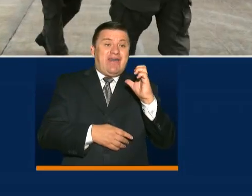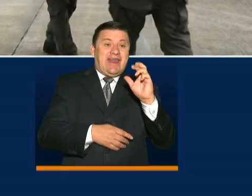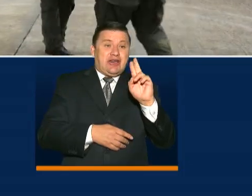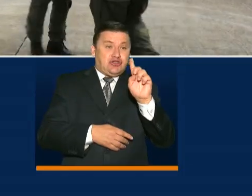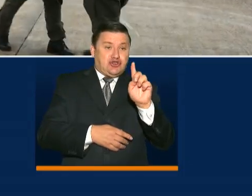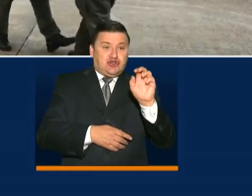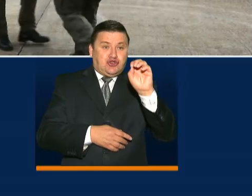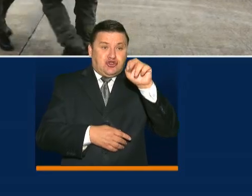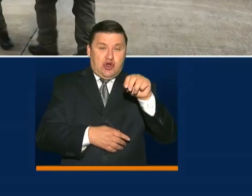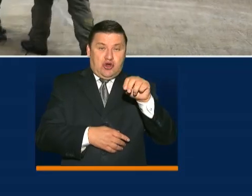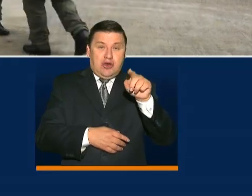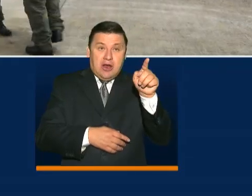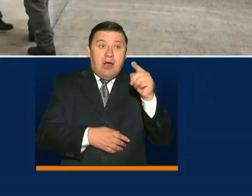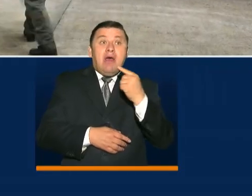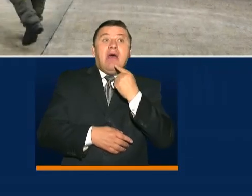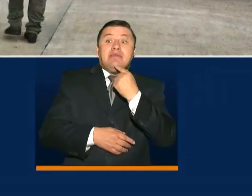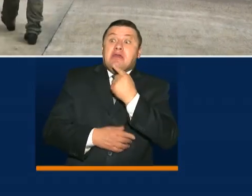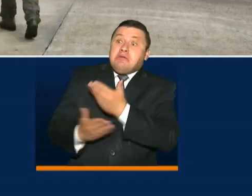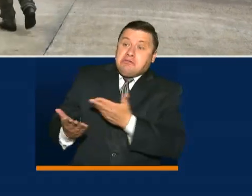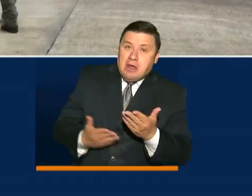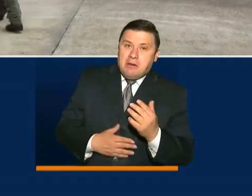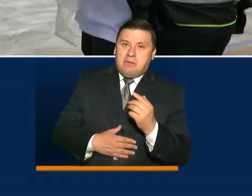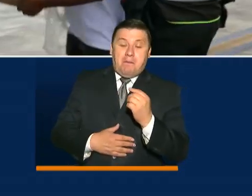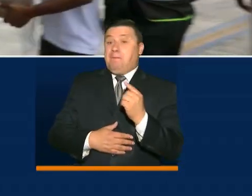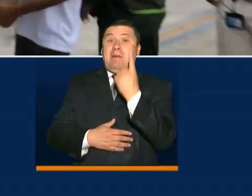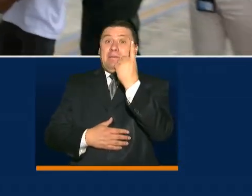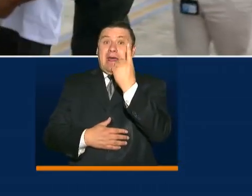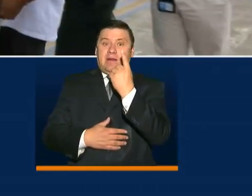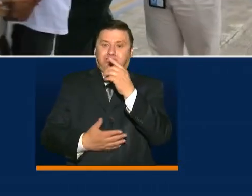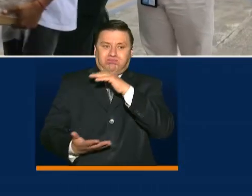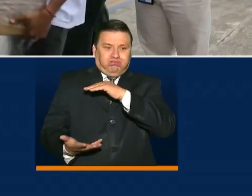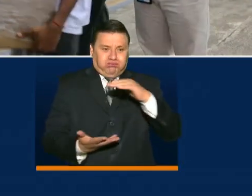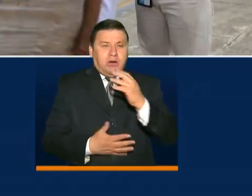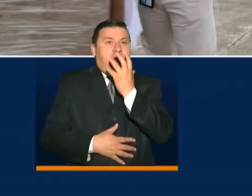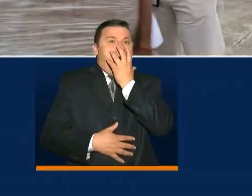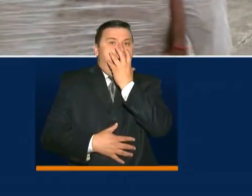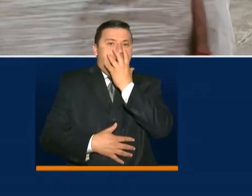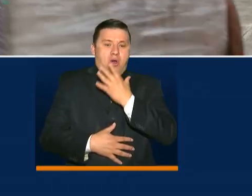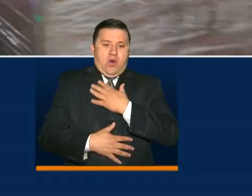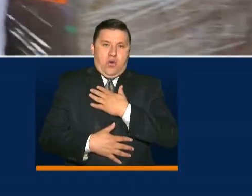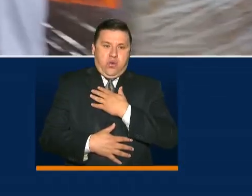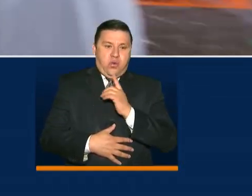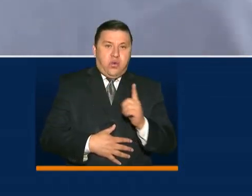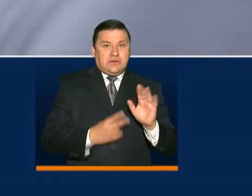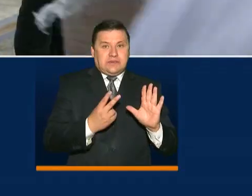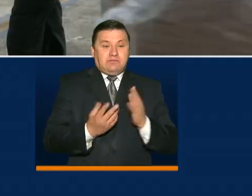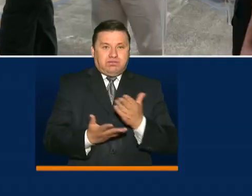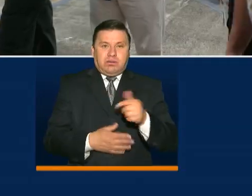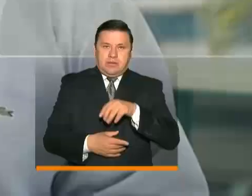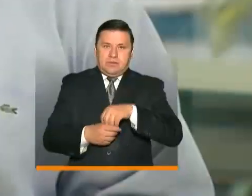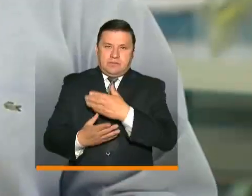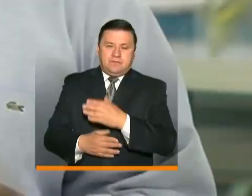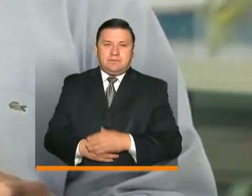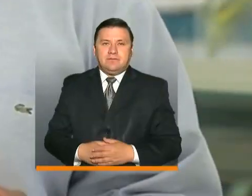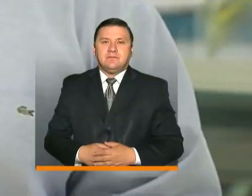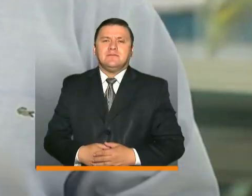relación a lo que es la llegada de estos primeros ventiladores del programa contingente frente al COVID-19.